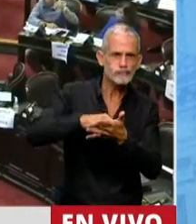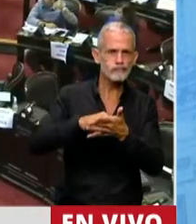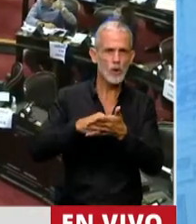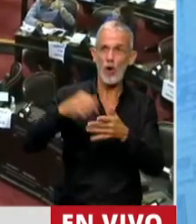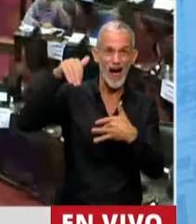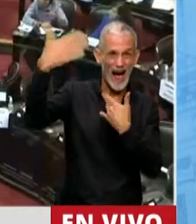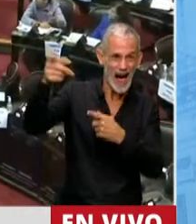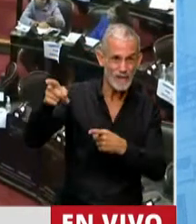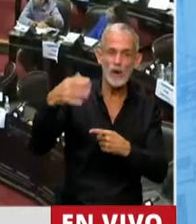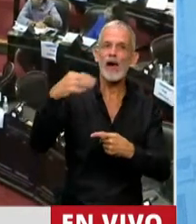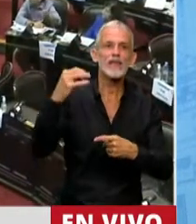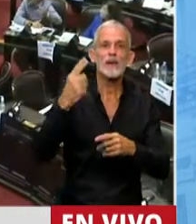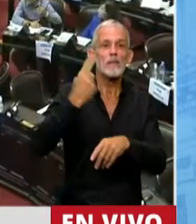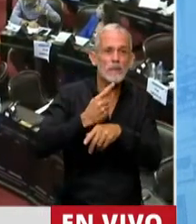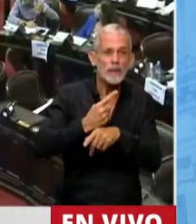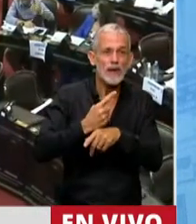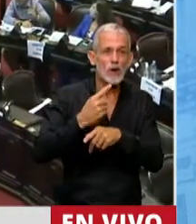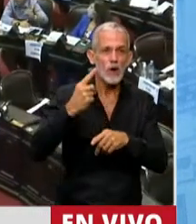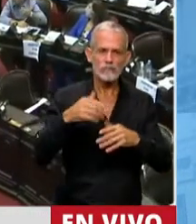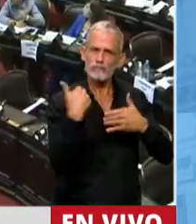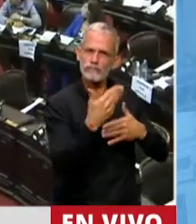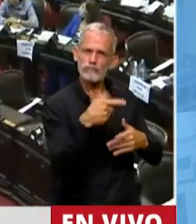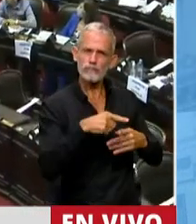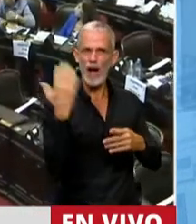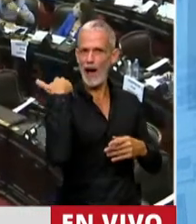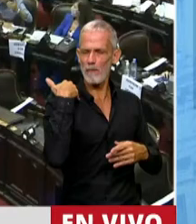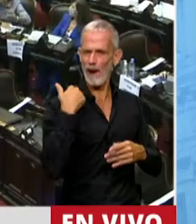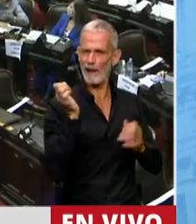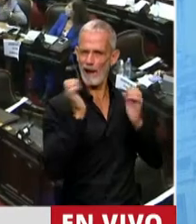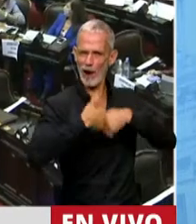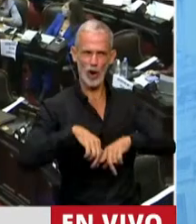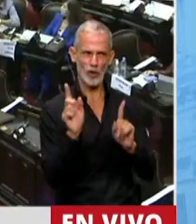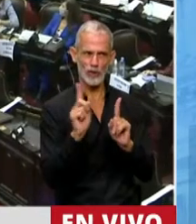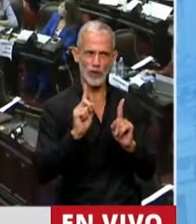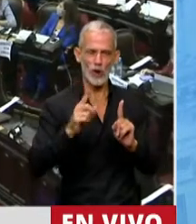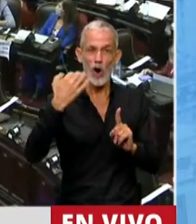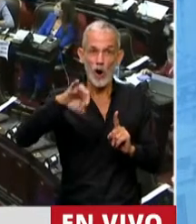con los de afuera se tienen que hacer de cara a los de adentro, no a espaldas de los de adentro.